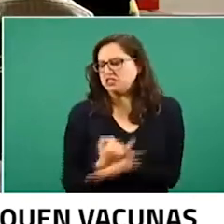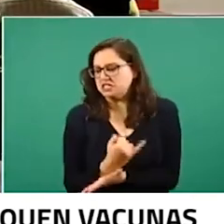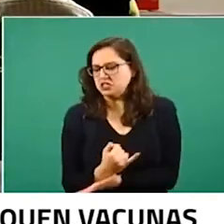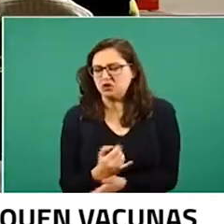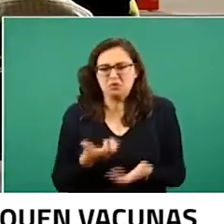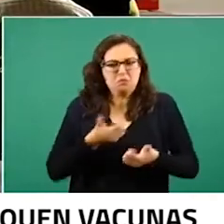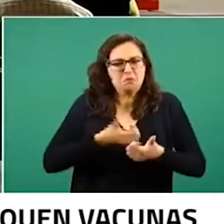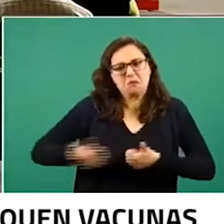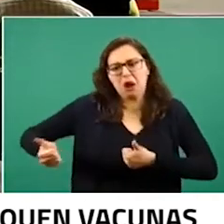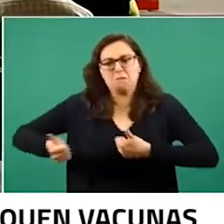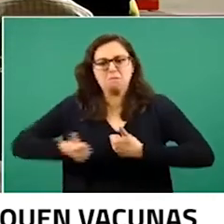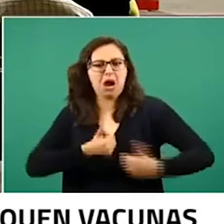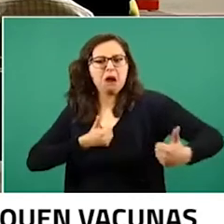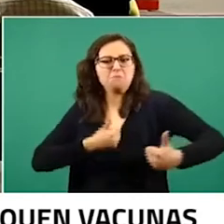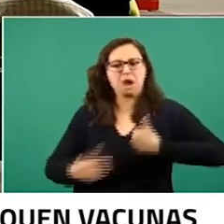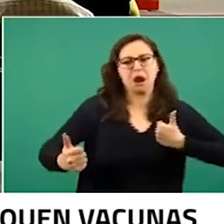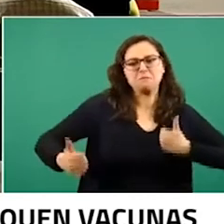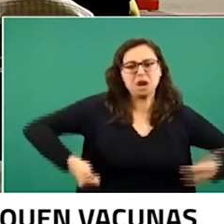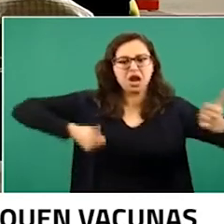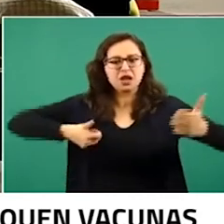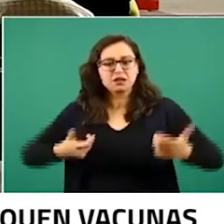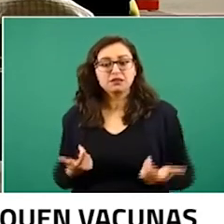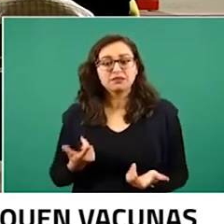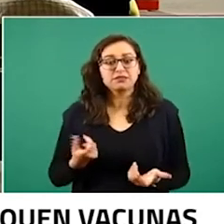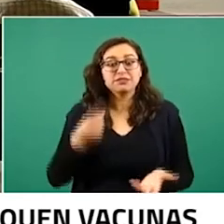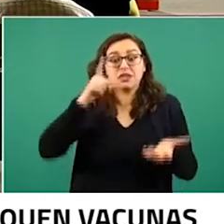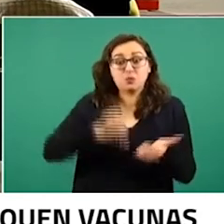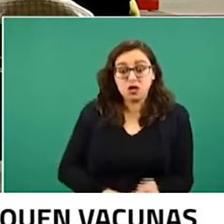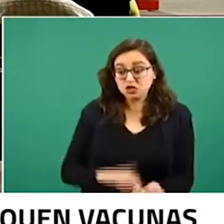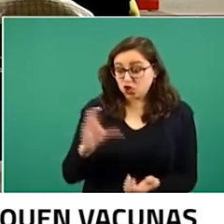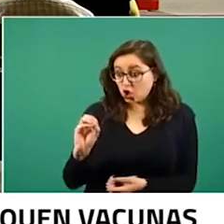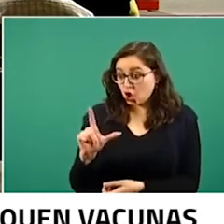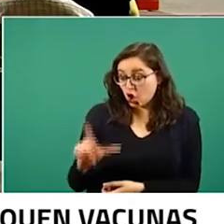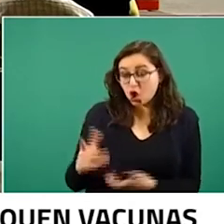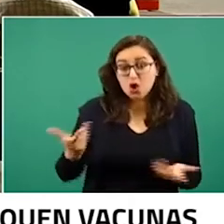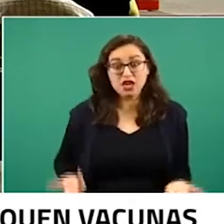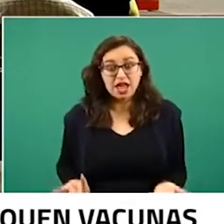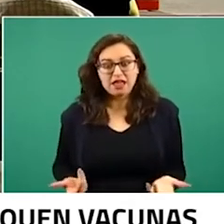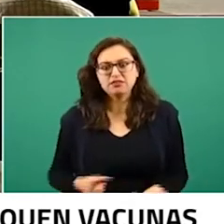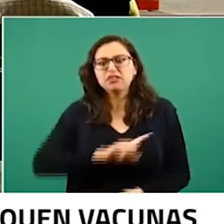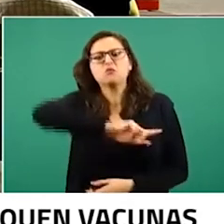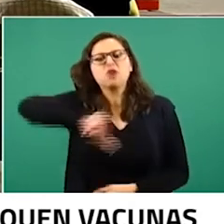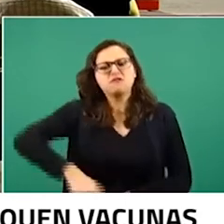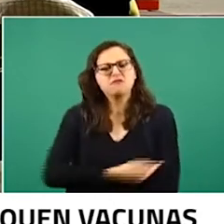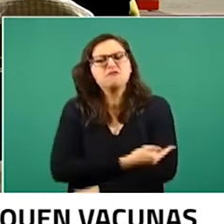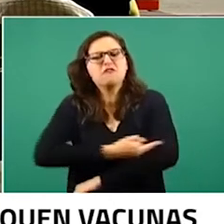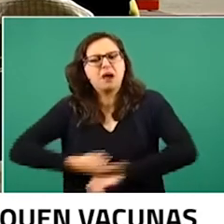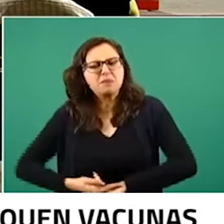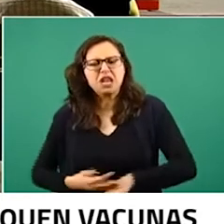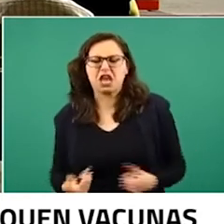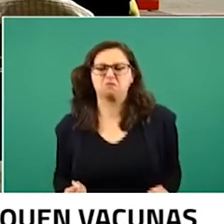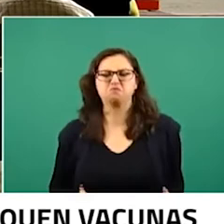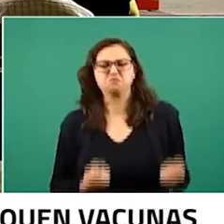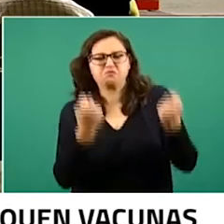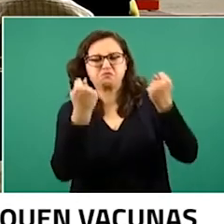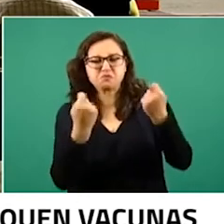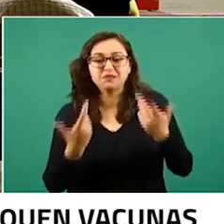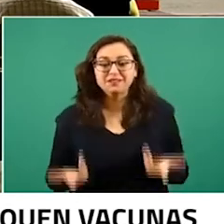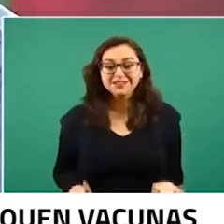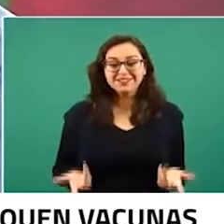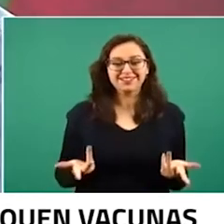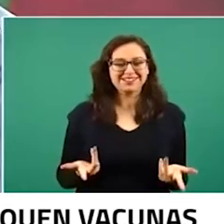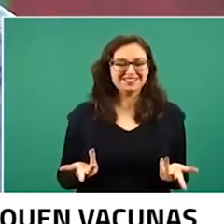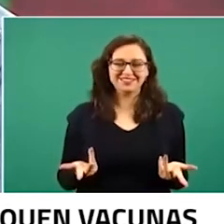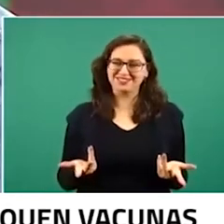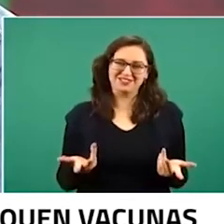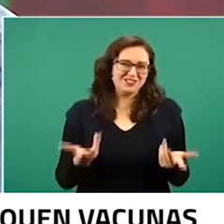colonia quisiera hacer lo suyo y al interior de cada colonia, cada familia quisiera hacer lo suyo. Entonces, cuando uno piensa en